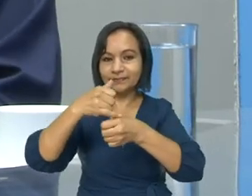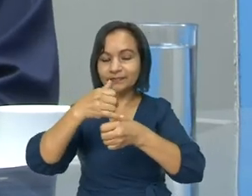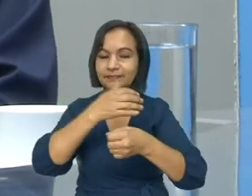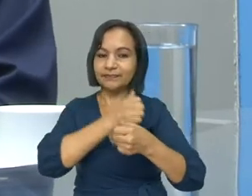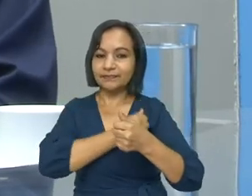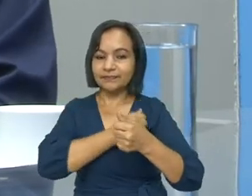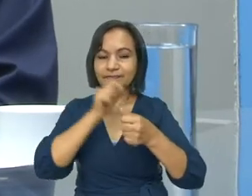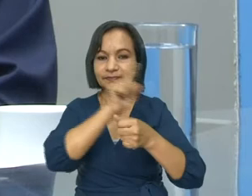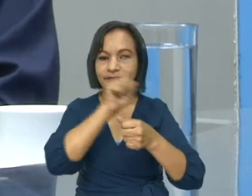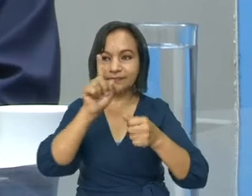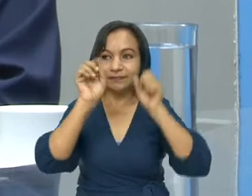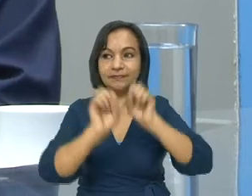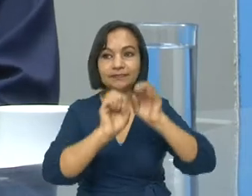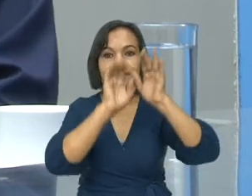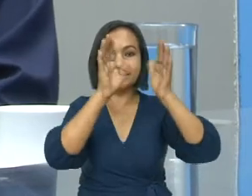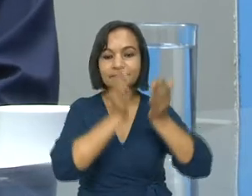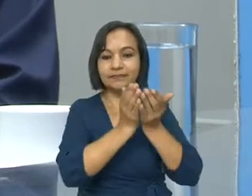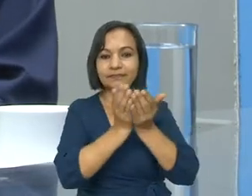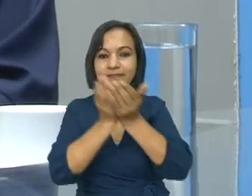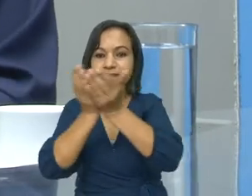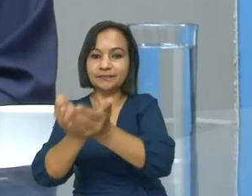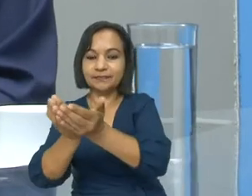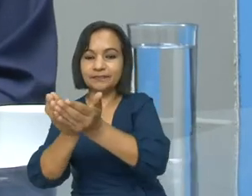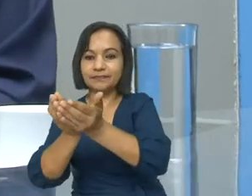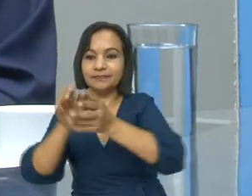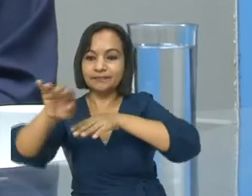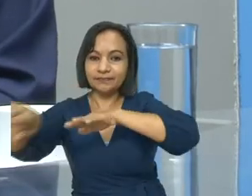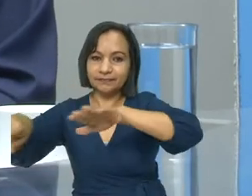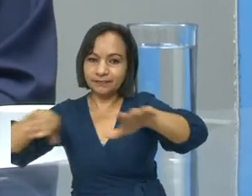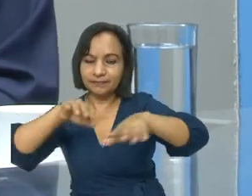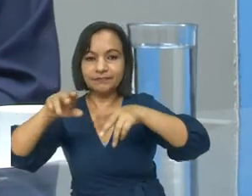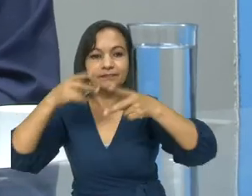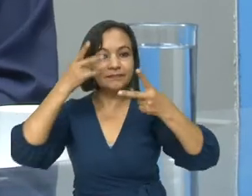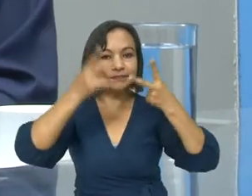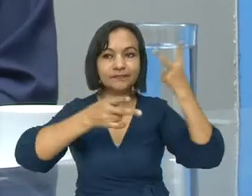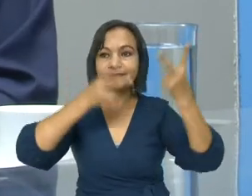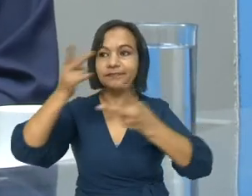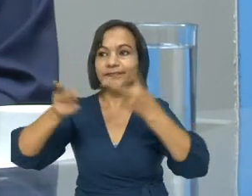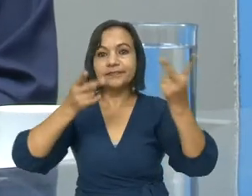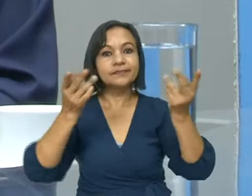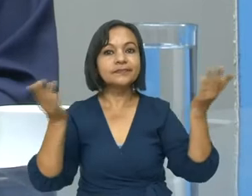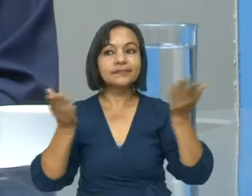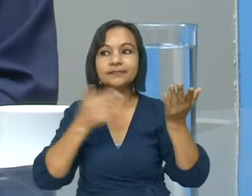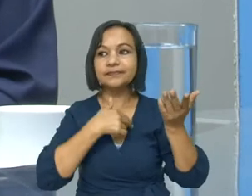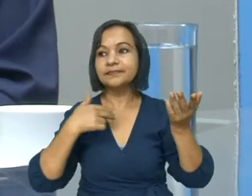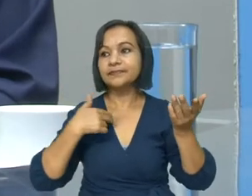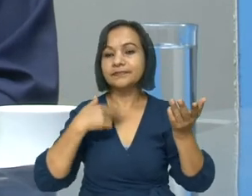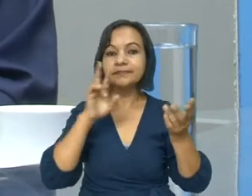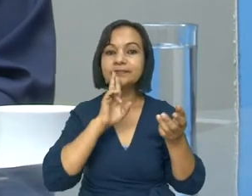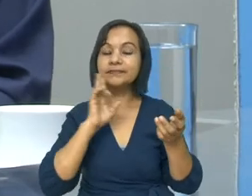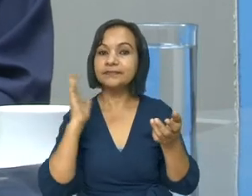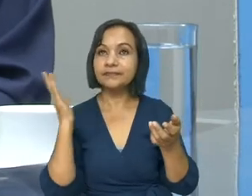parte a las 11 de la mañana para ir a disfrutar de las piscinas, recorridos en sendero y también lo que es